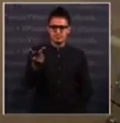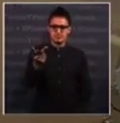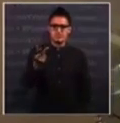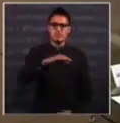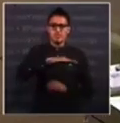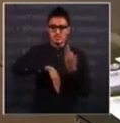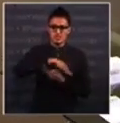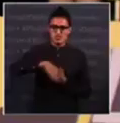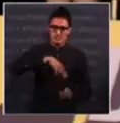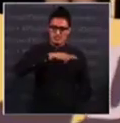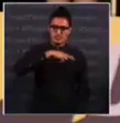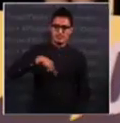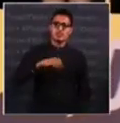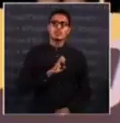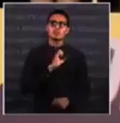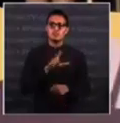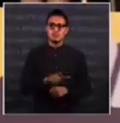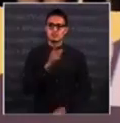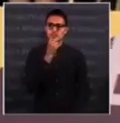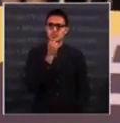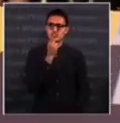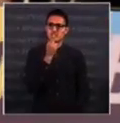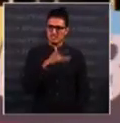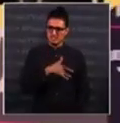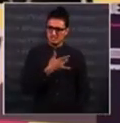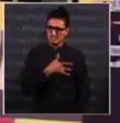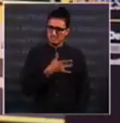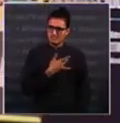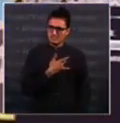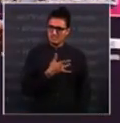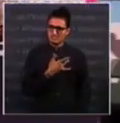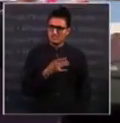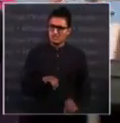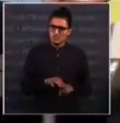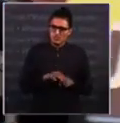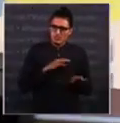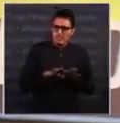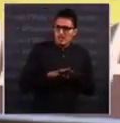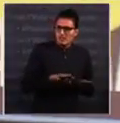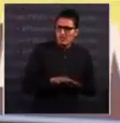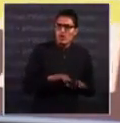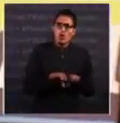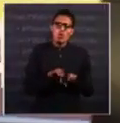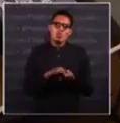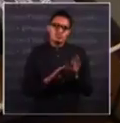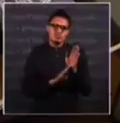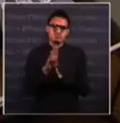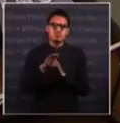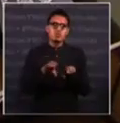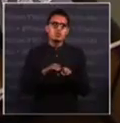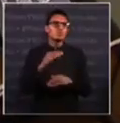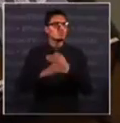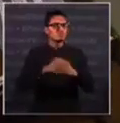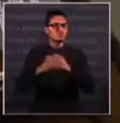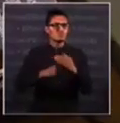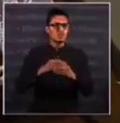pero especialmente a nuestros policías, se sienten vulnerables y se sienten tranquilos de trabajar como policías en Guanajuato, donde han